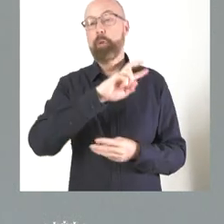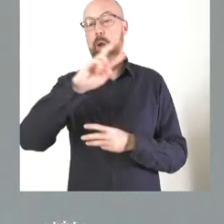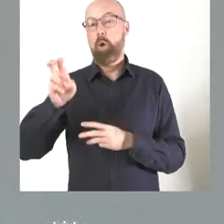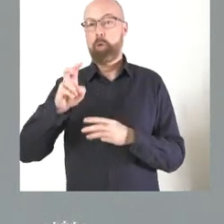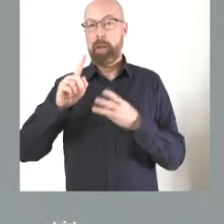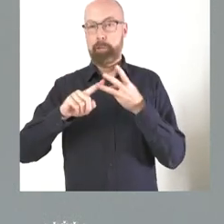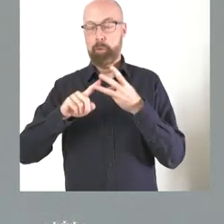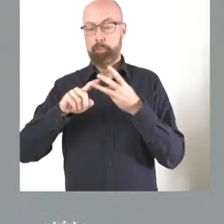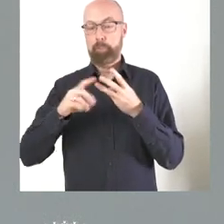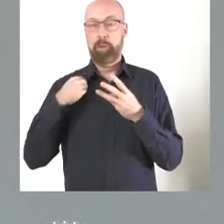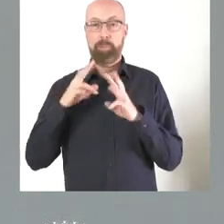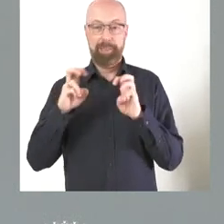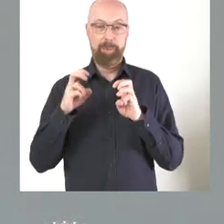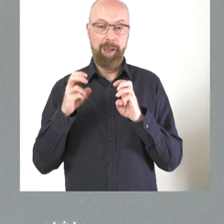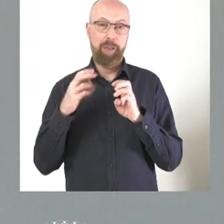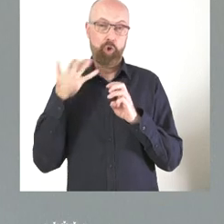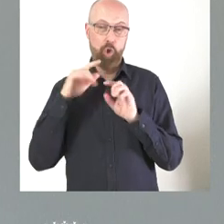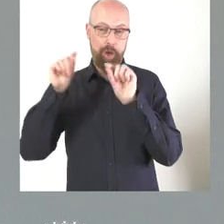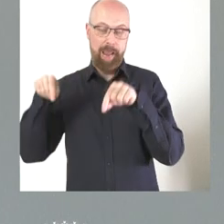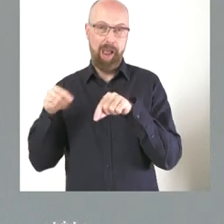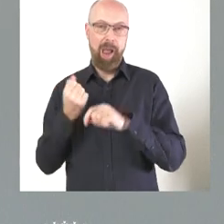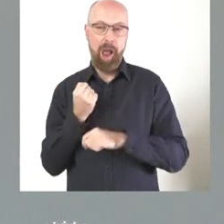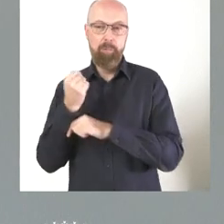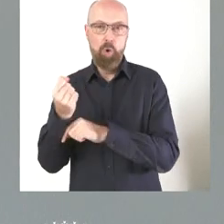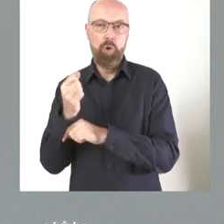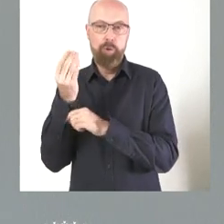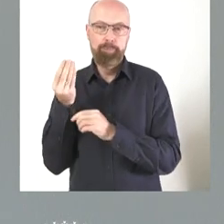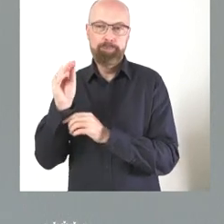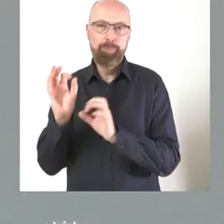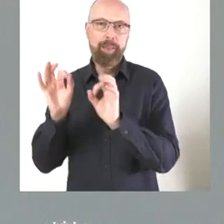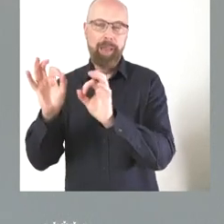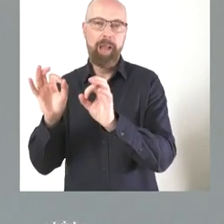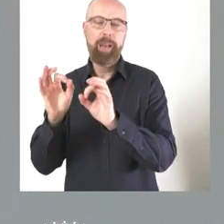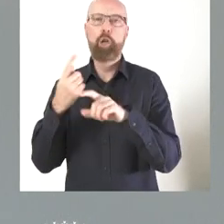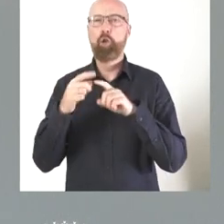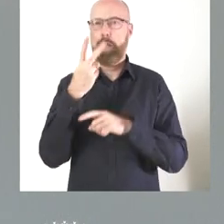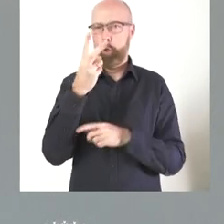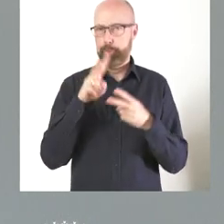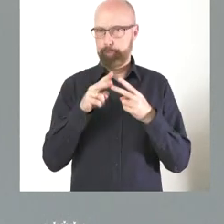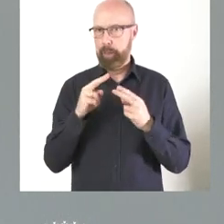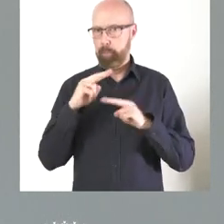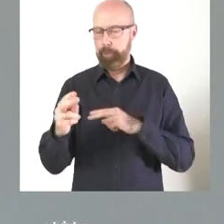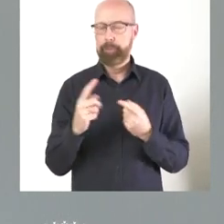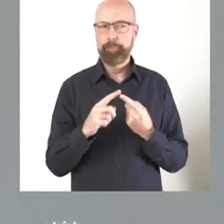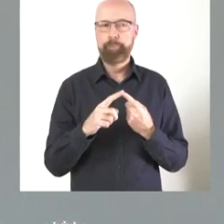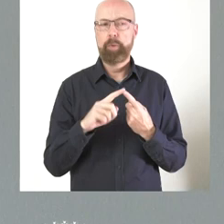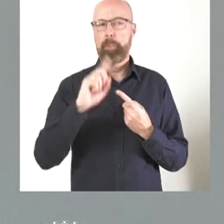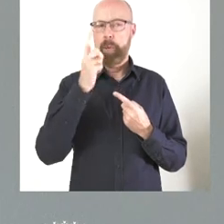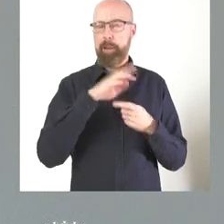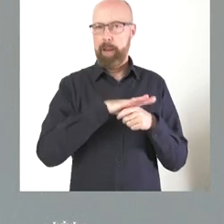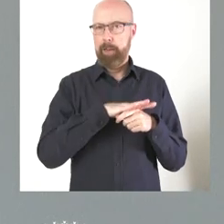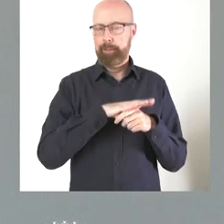en el ámbito de Soria aquí hay un primer ámbito y un segundo ámbito El primer ámbito es que nos parece que no hemos